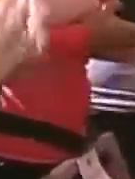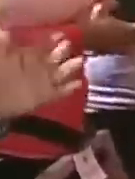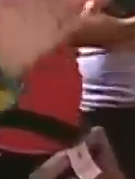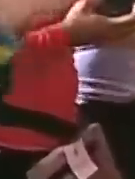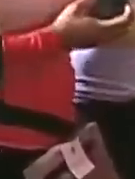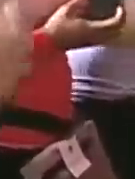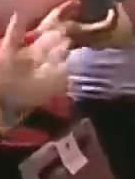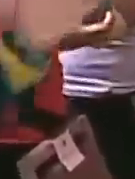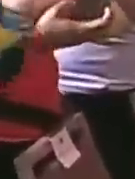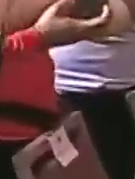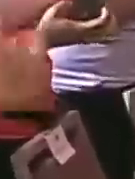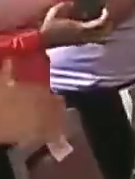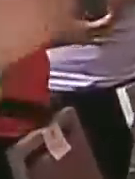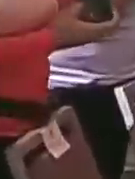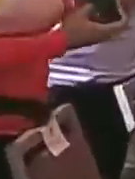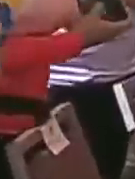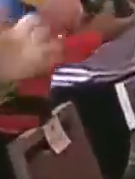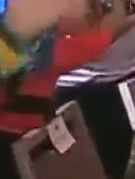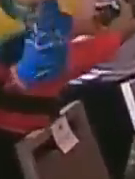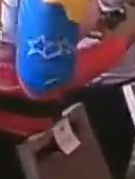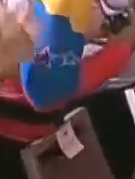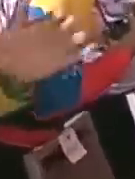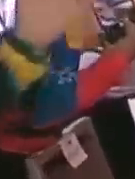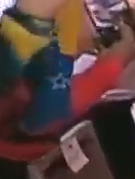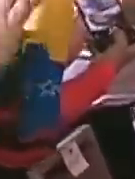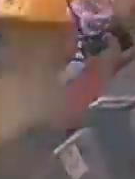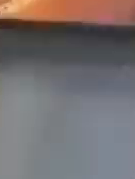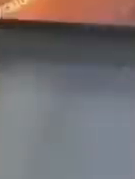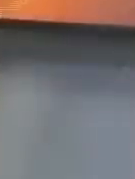los estudios. Adelante.